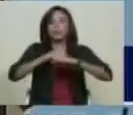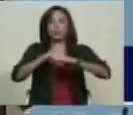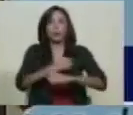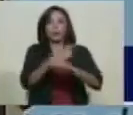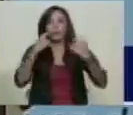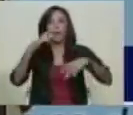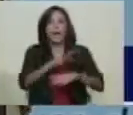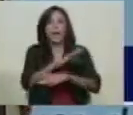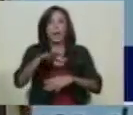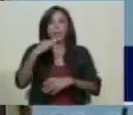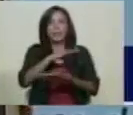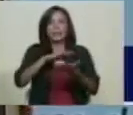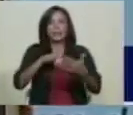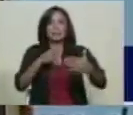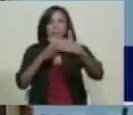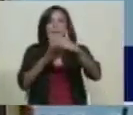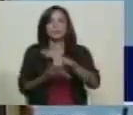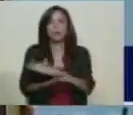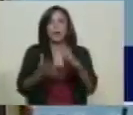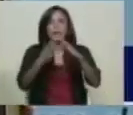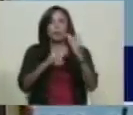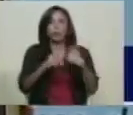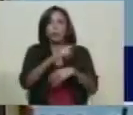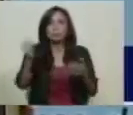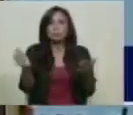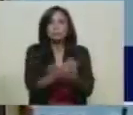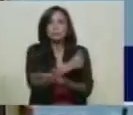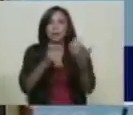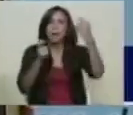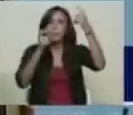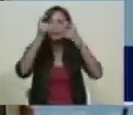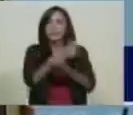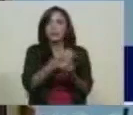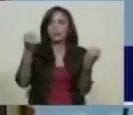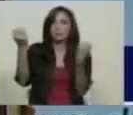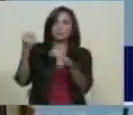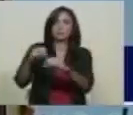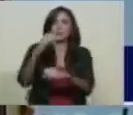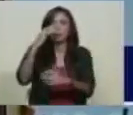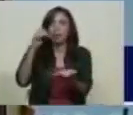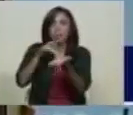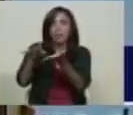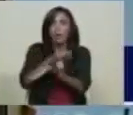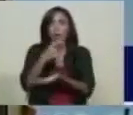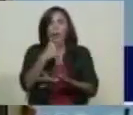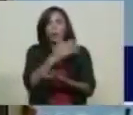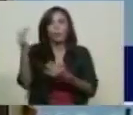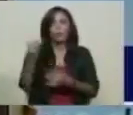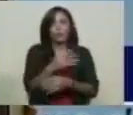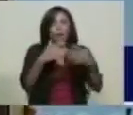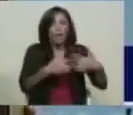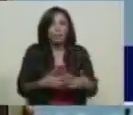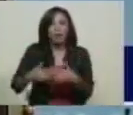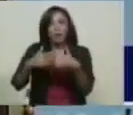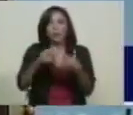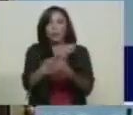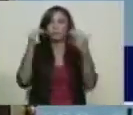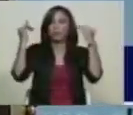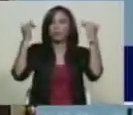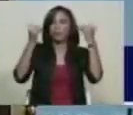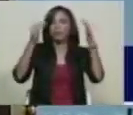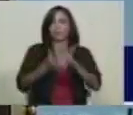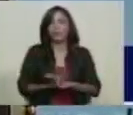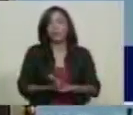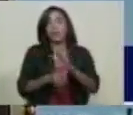tarde tropezó con las botellas vacías que el presidente dejó cuando vino con los gringos a hacer la celebración